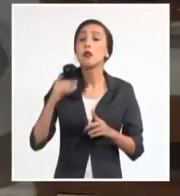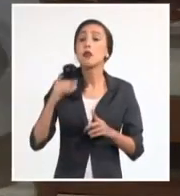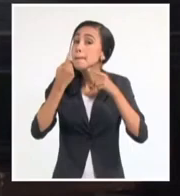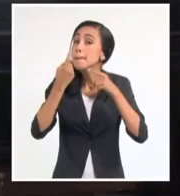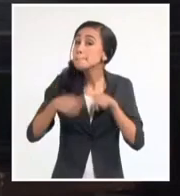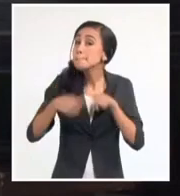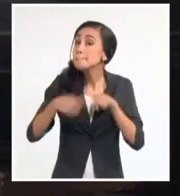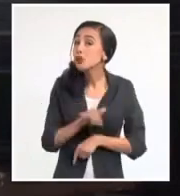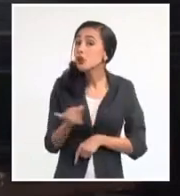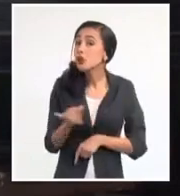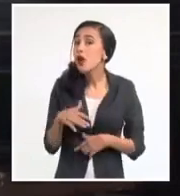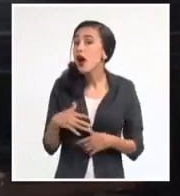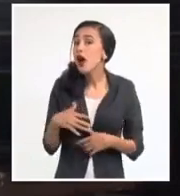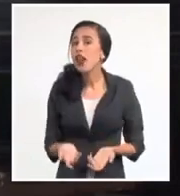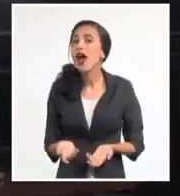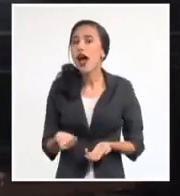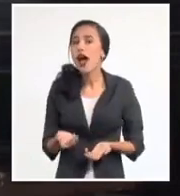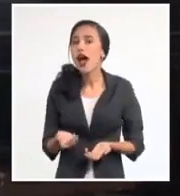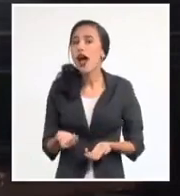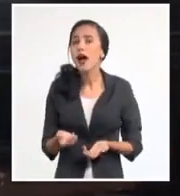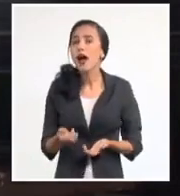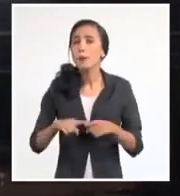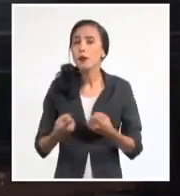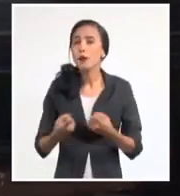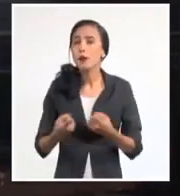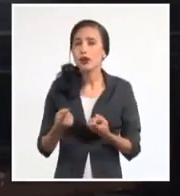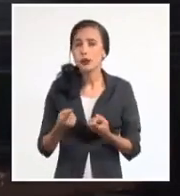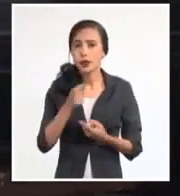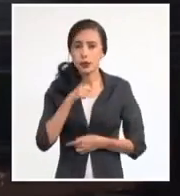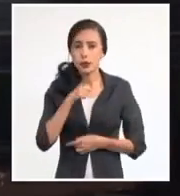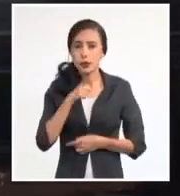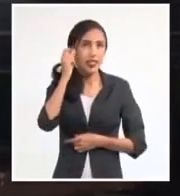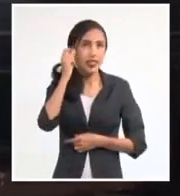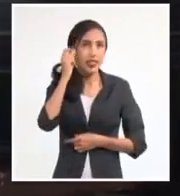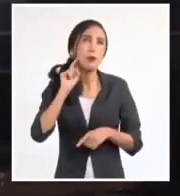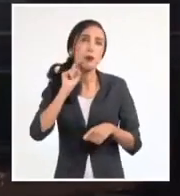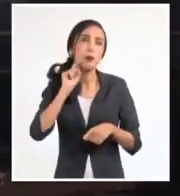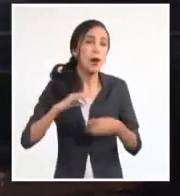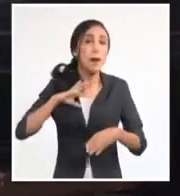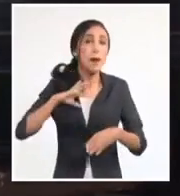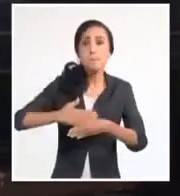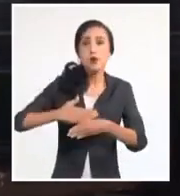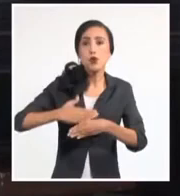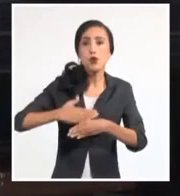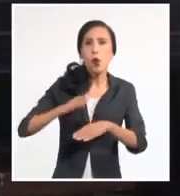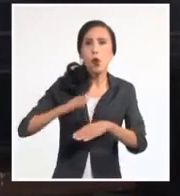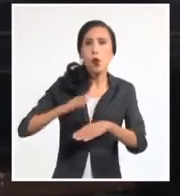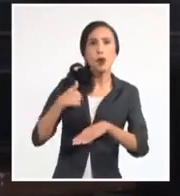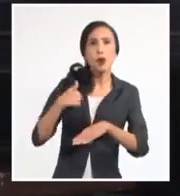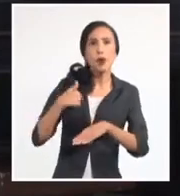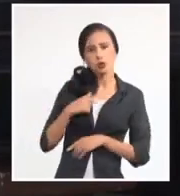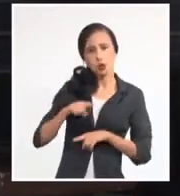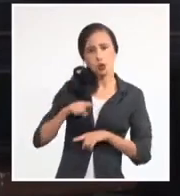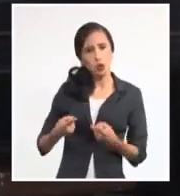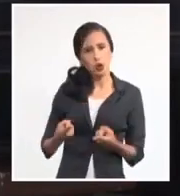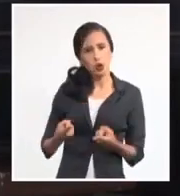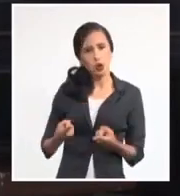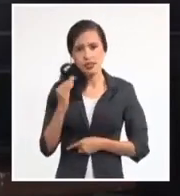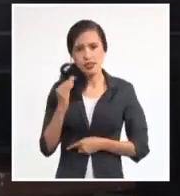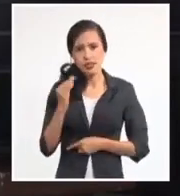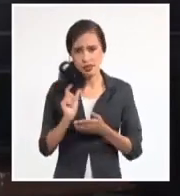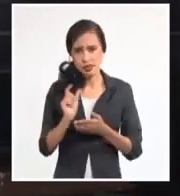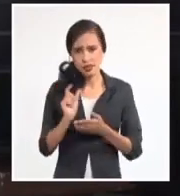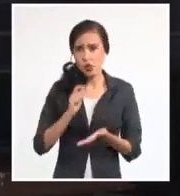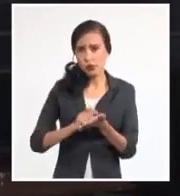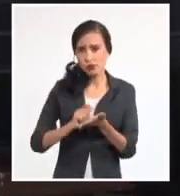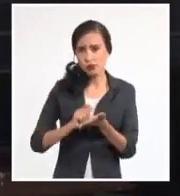el plano de la subversión, porque se ha intentado establecer la matriz de opinión de que el bloqueo nos lo merecemos. Y ella decía en sus palabras, y yo lo anotaba aquí en los apuntes